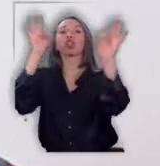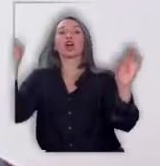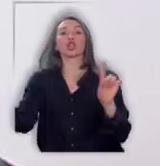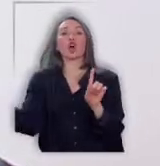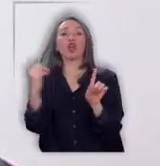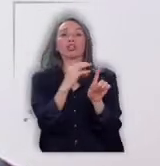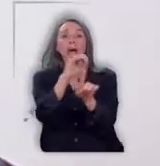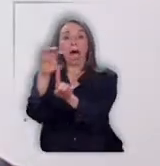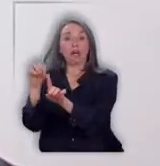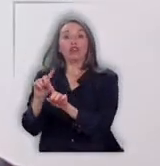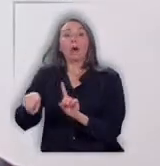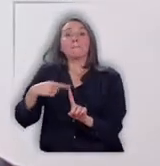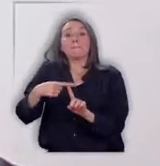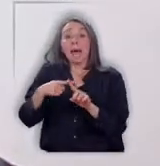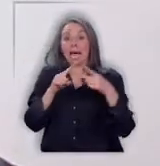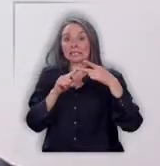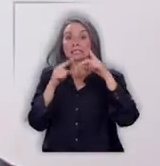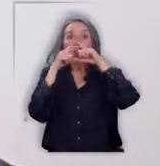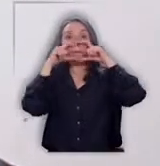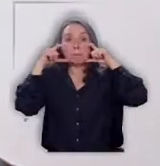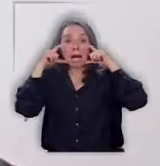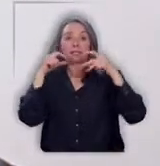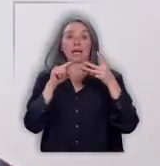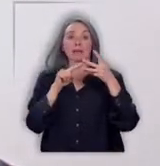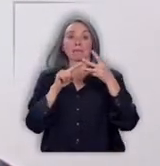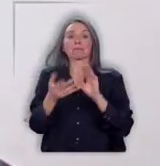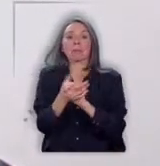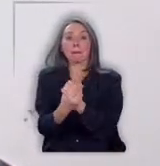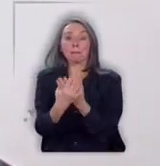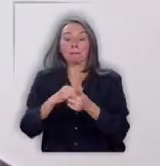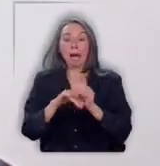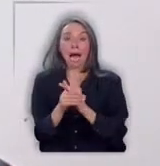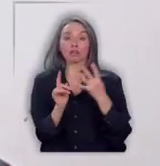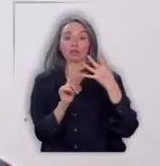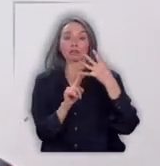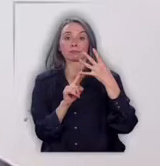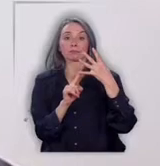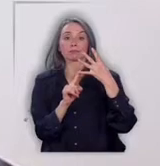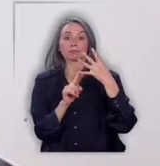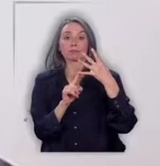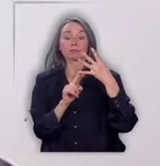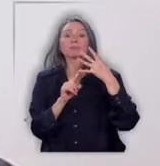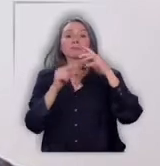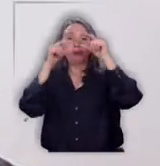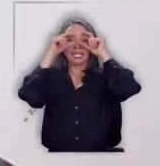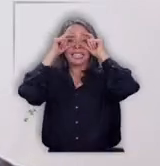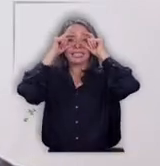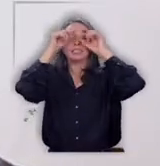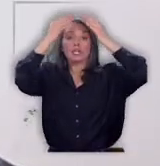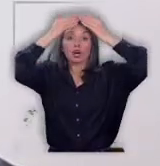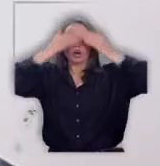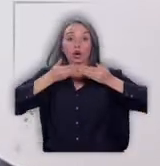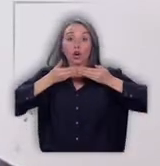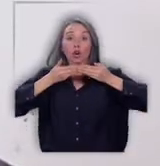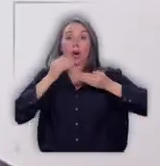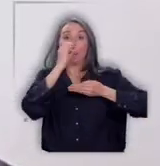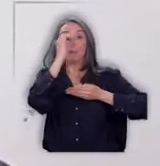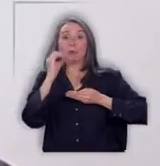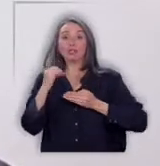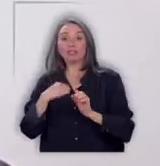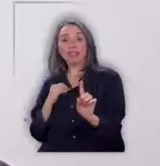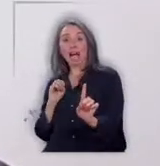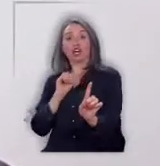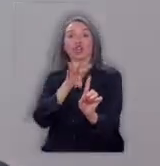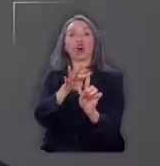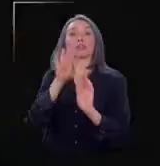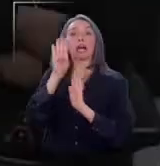si a esto le sumamos el uso de mascarilla el lavado de manos e incluso el uso de protección ocular la tasa podría ser bastante menor